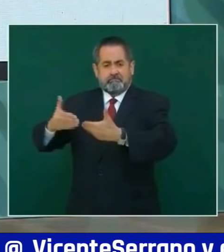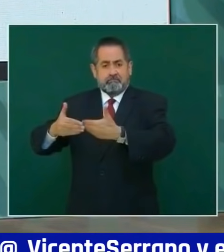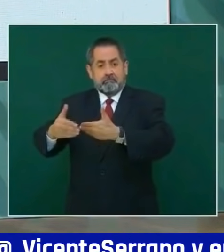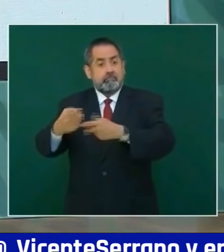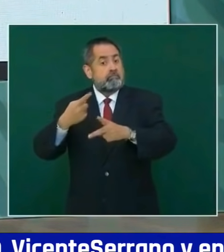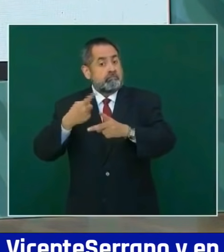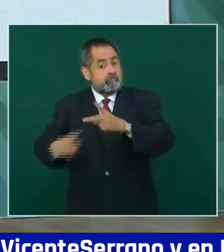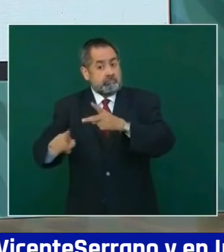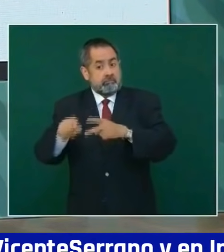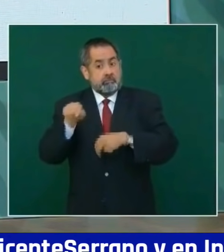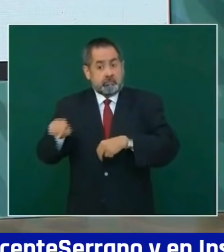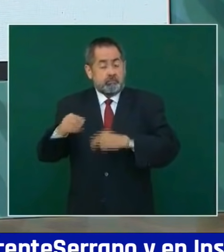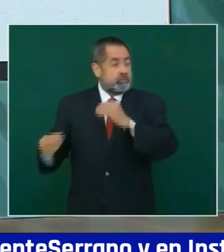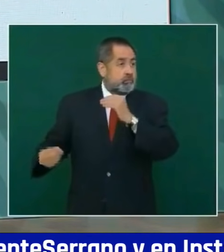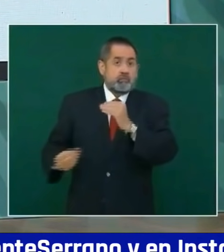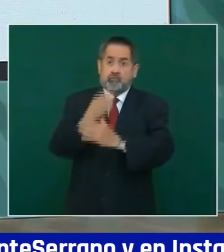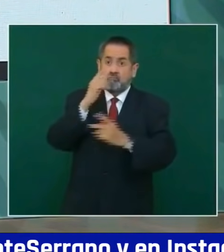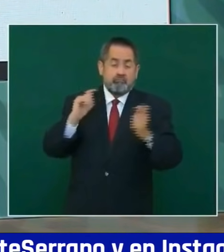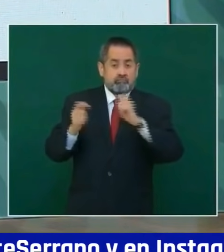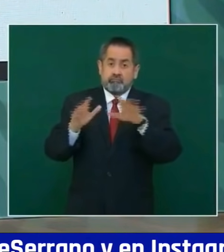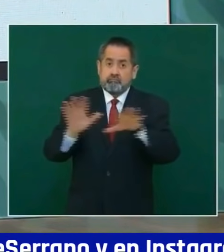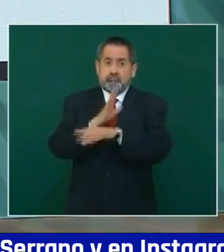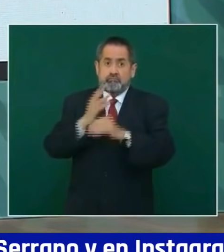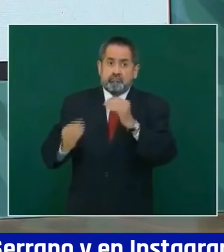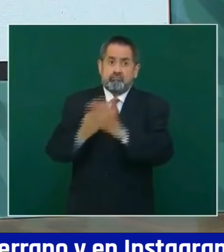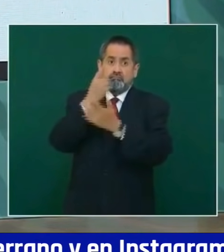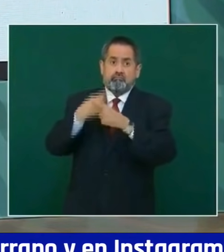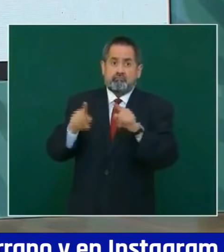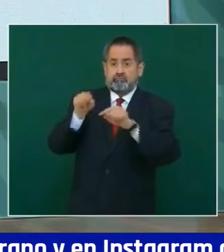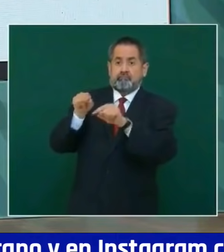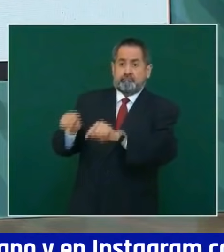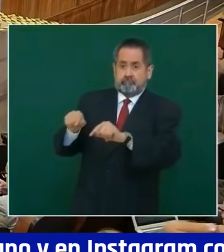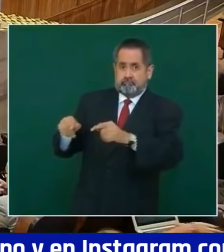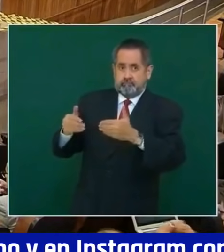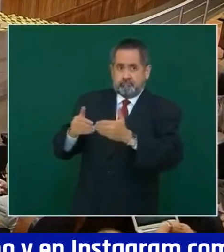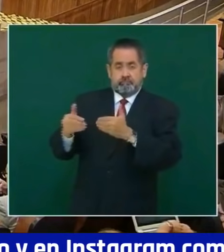inició una etapa nueva en la vida pública del país.